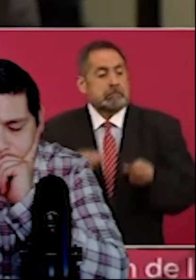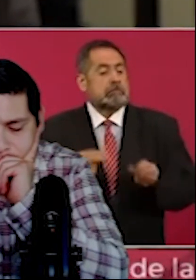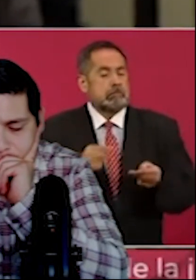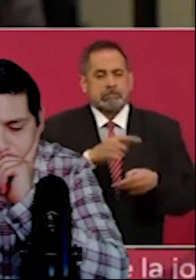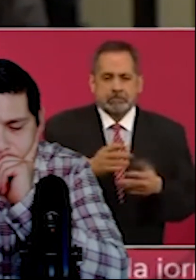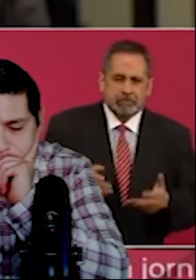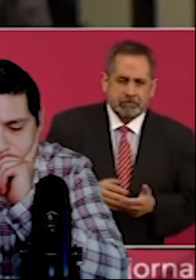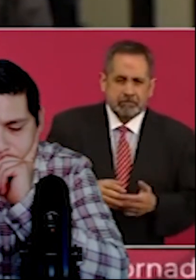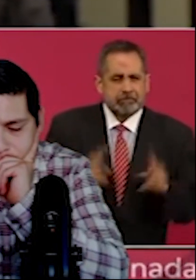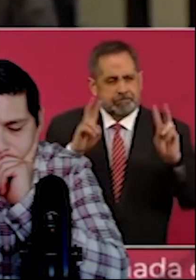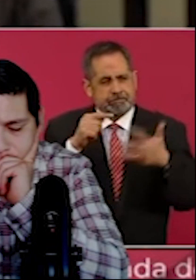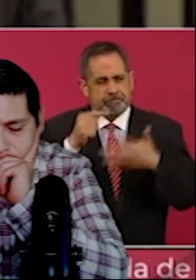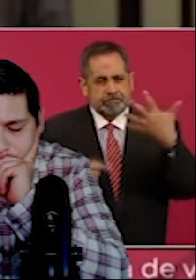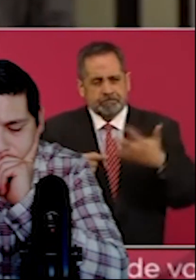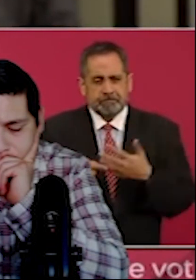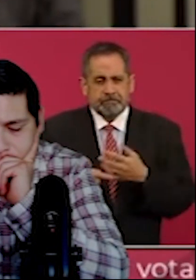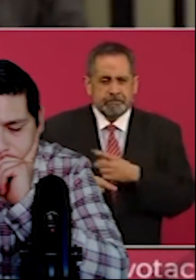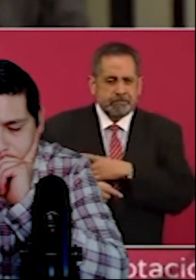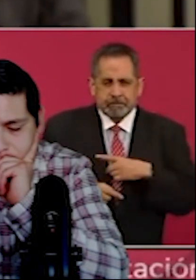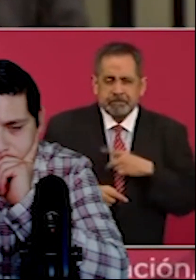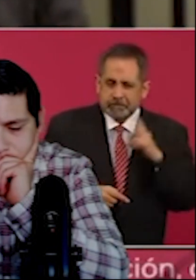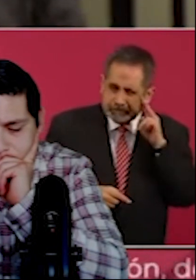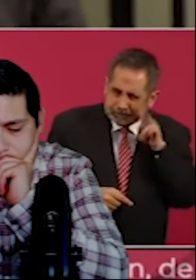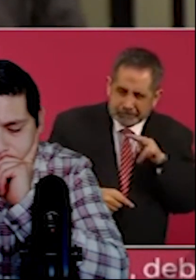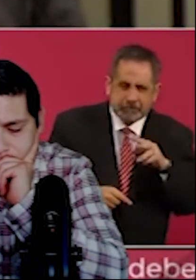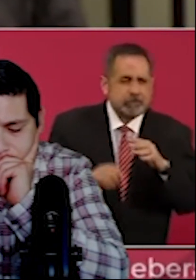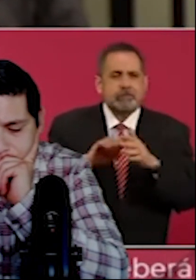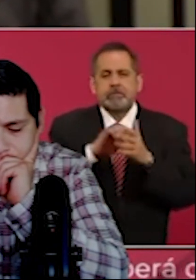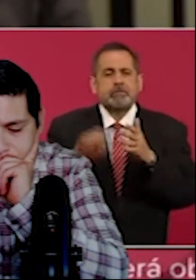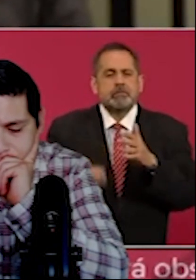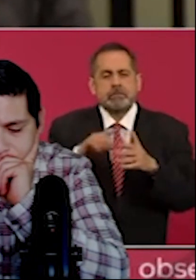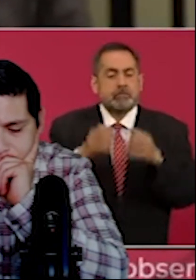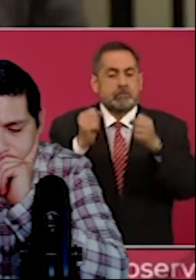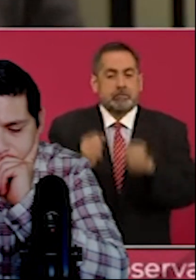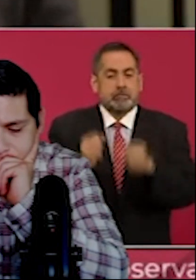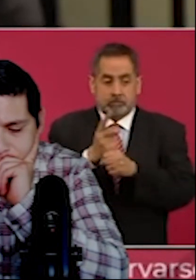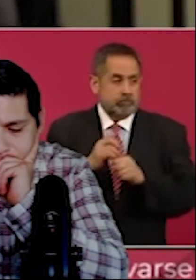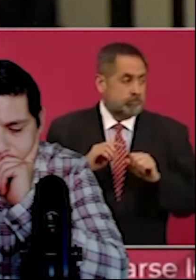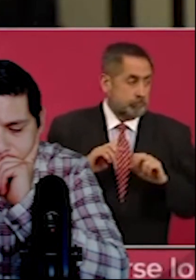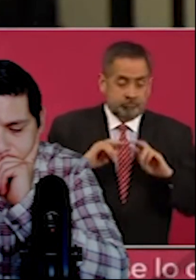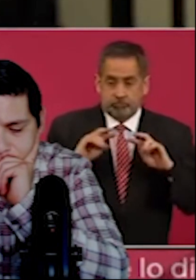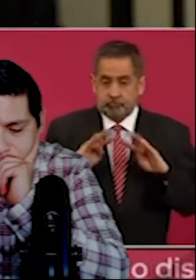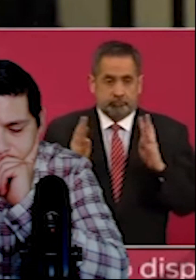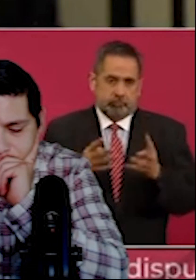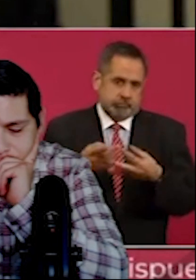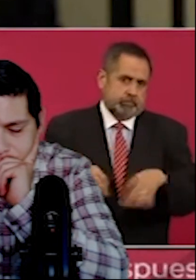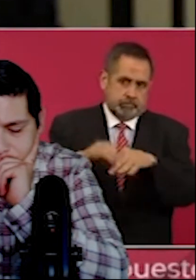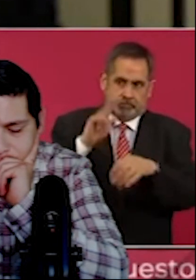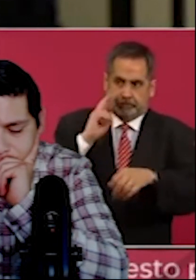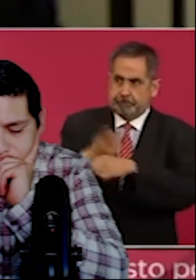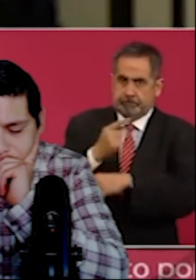pues hay muchos temas que revisar, presidente. Está, por ejemplo, el tema de la seguridad, que sí es muy importante y que ya vimos lo que